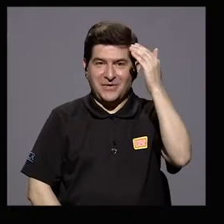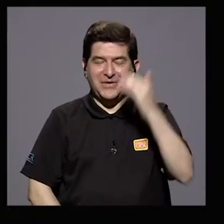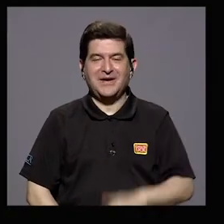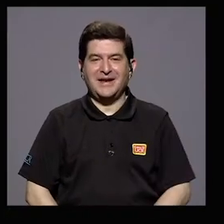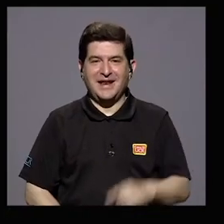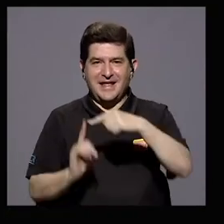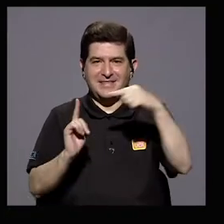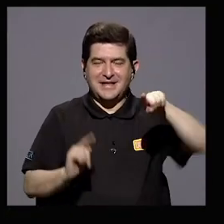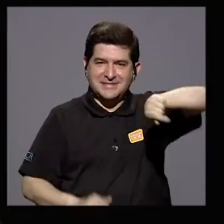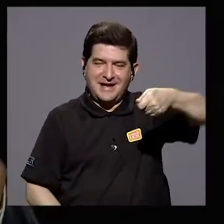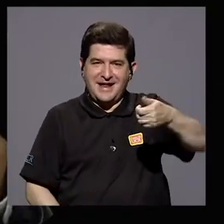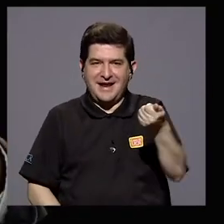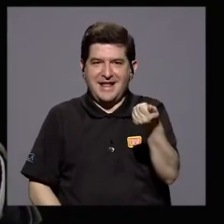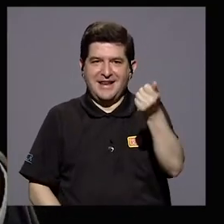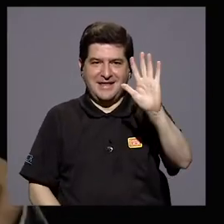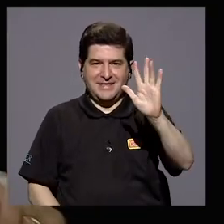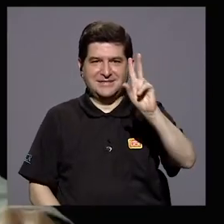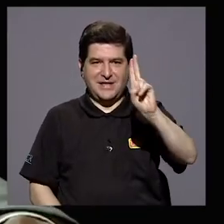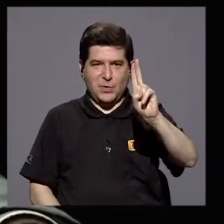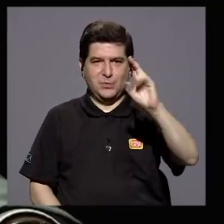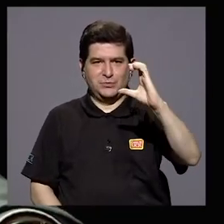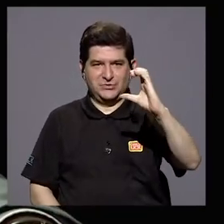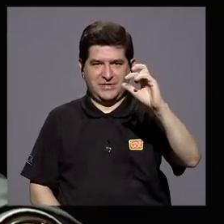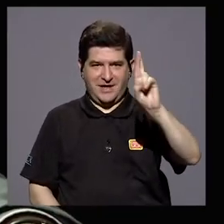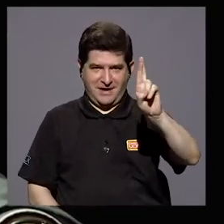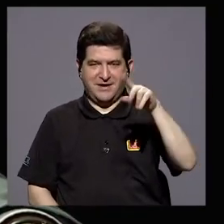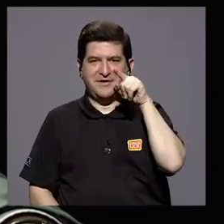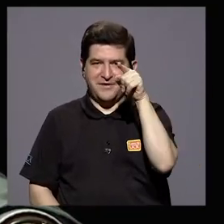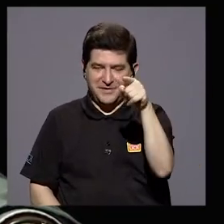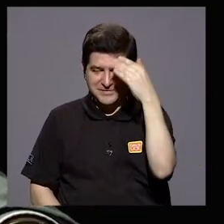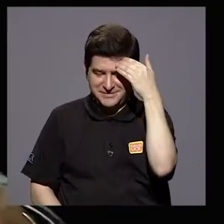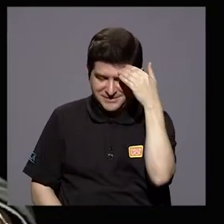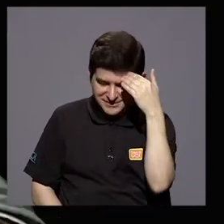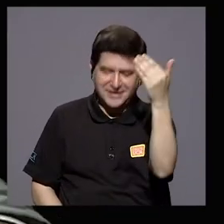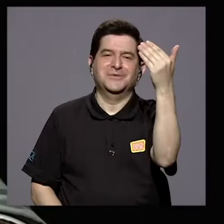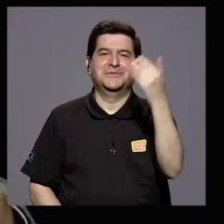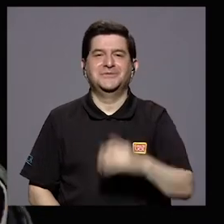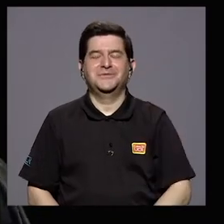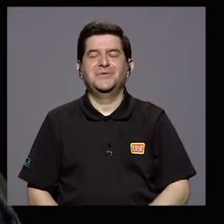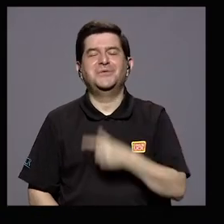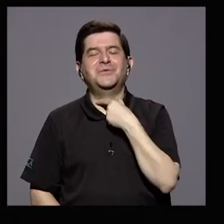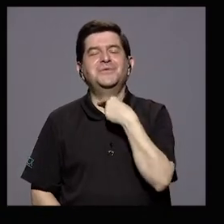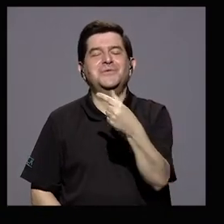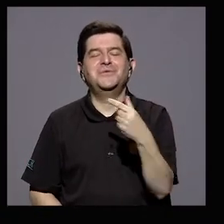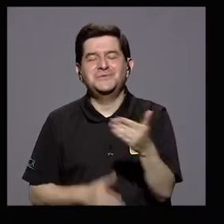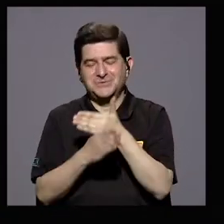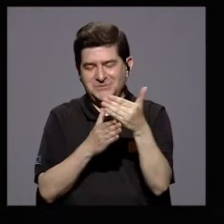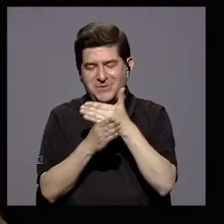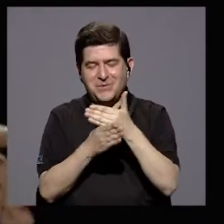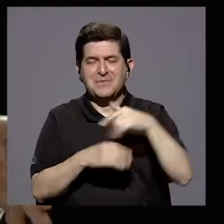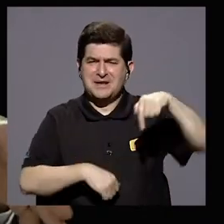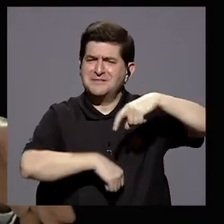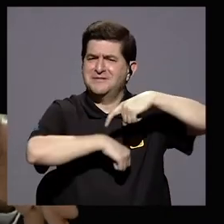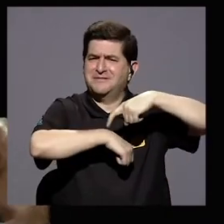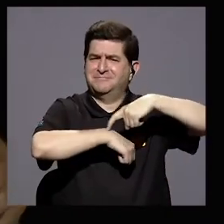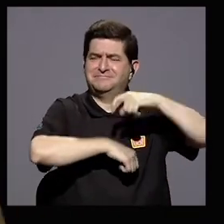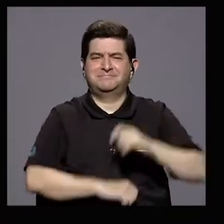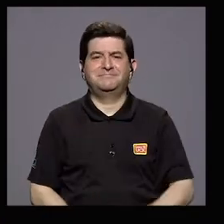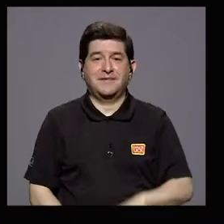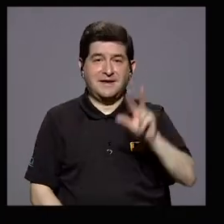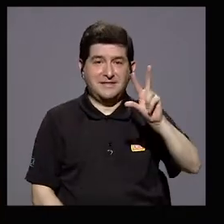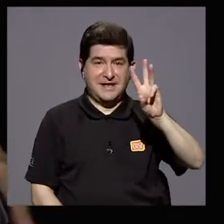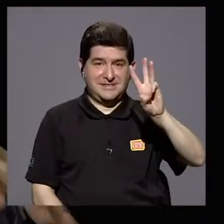estudio del Canal 15, Universidad de Costa Rica. Le damos a usted la bienvenida. Es un placer compartir este ratito en